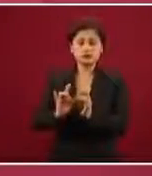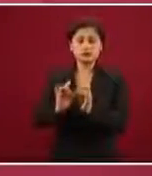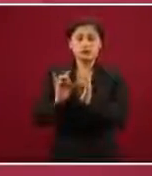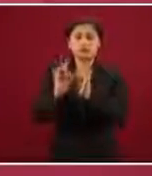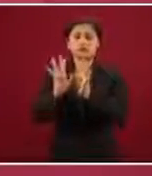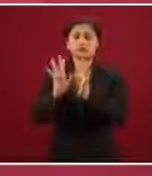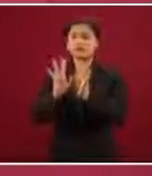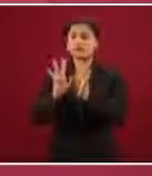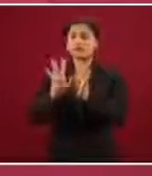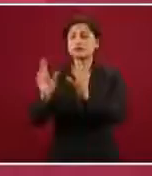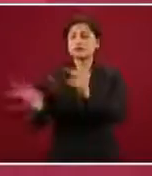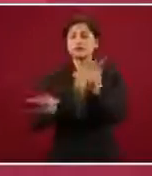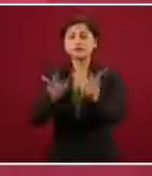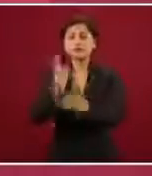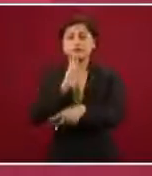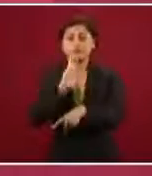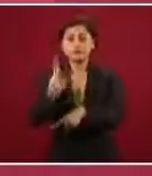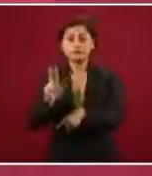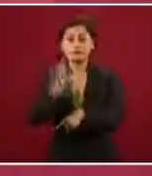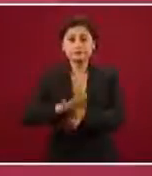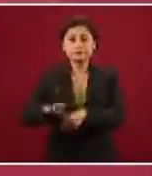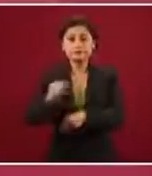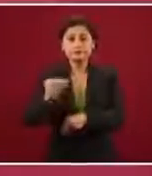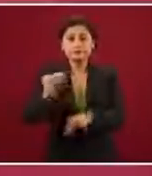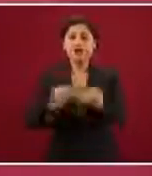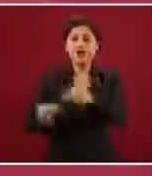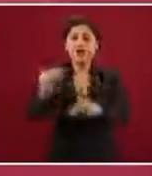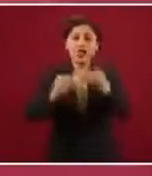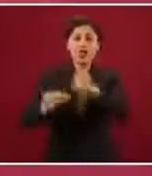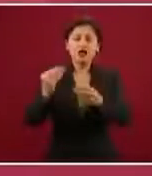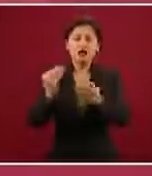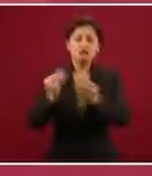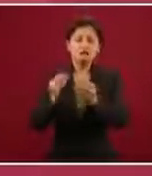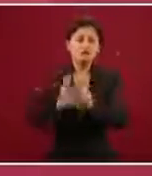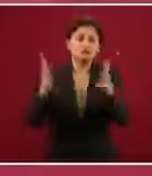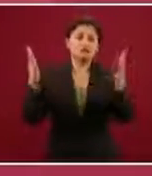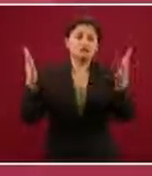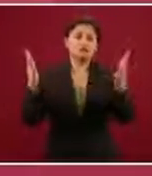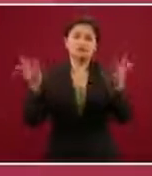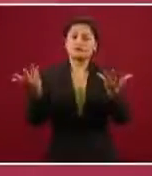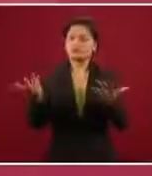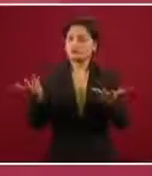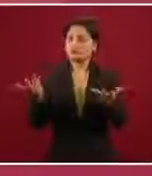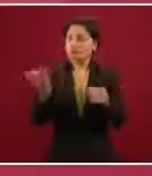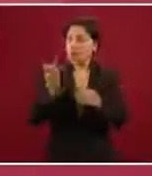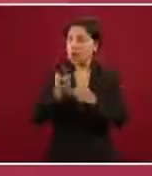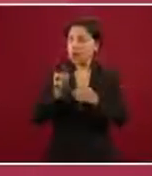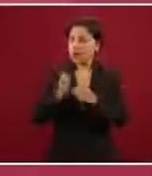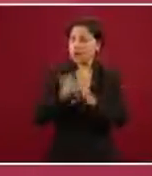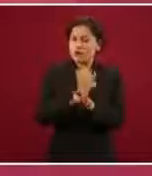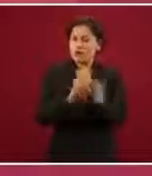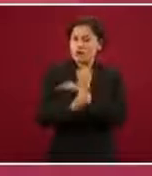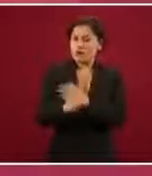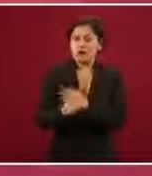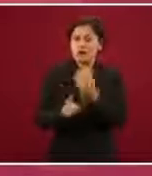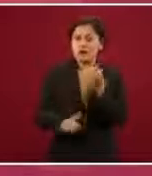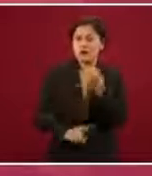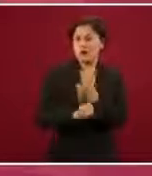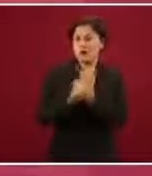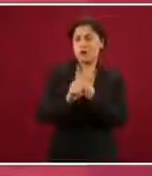no hay conflictos mayores, no hay así